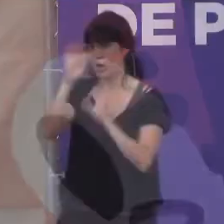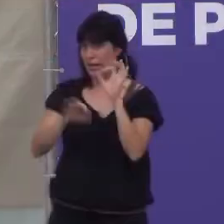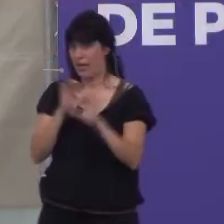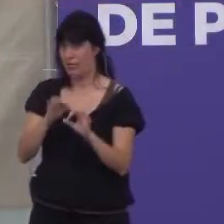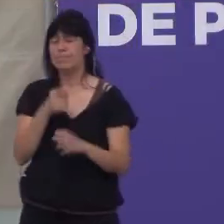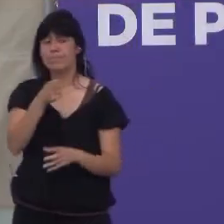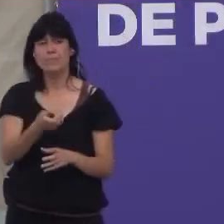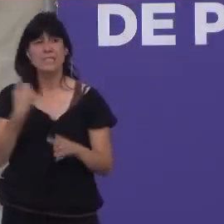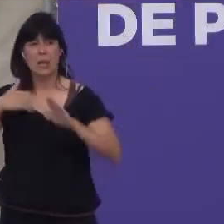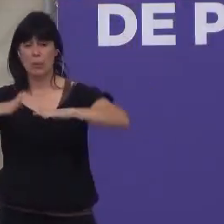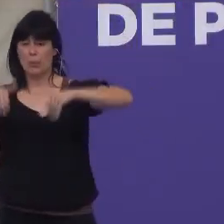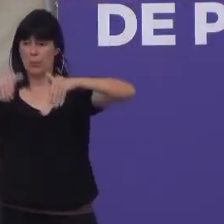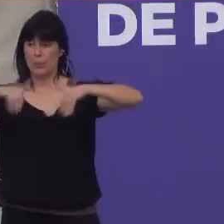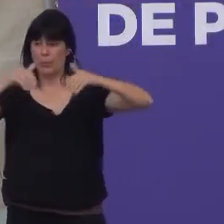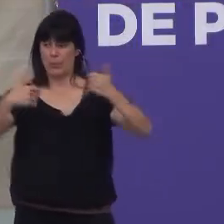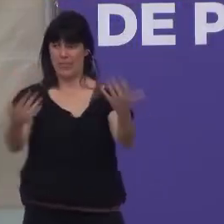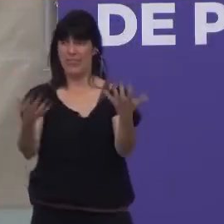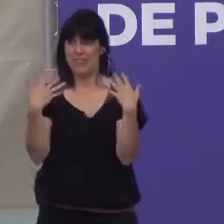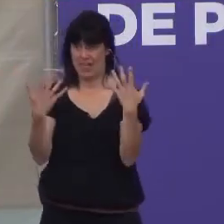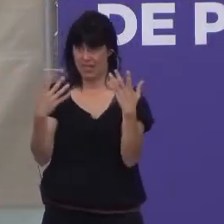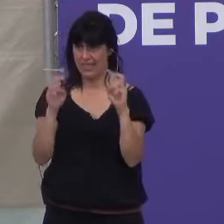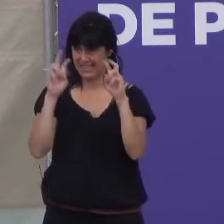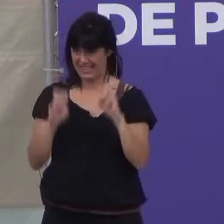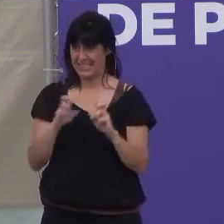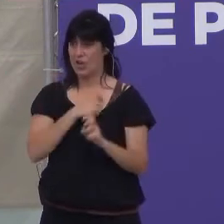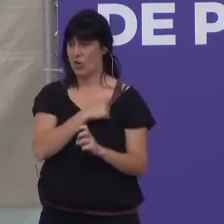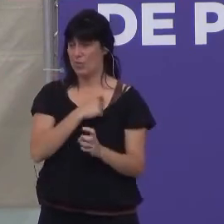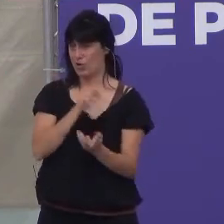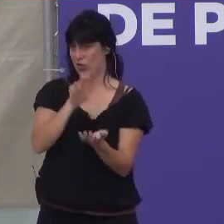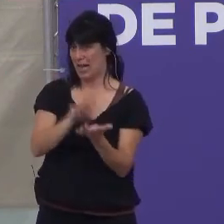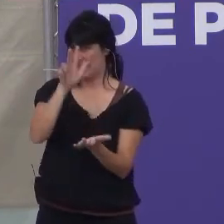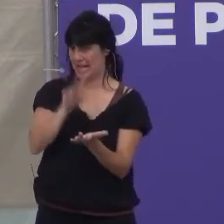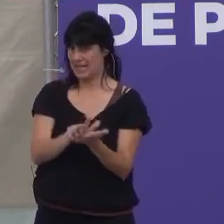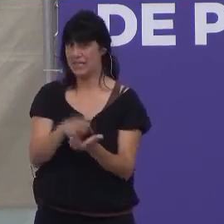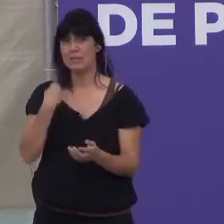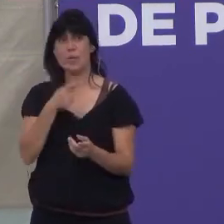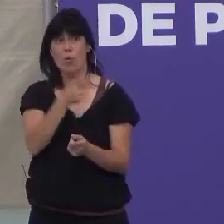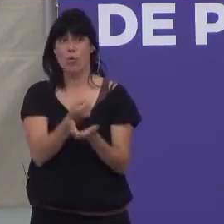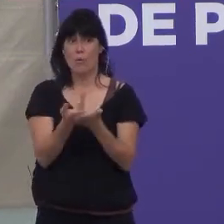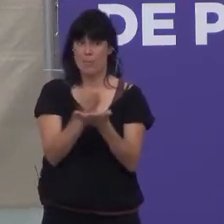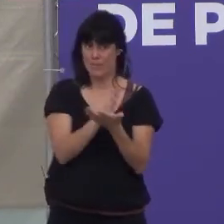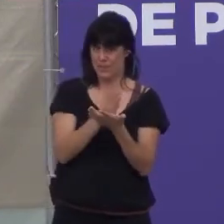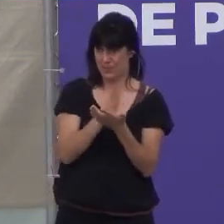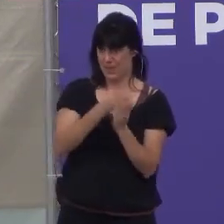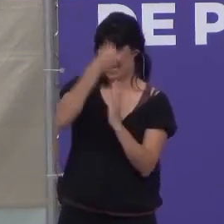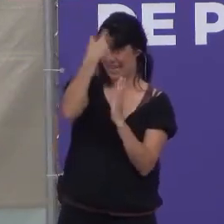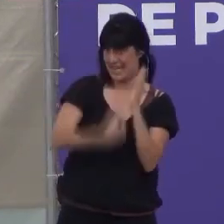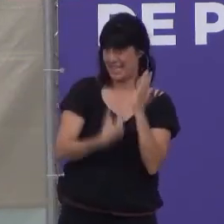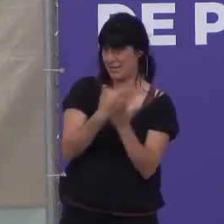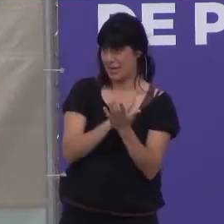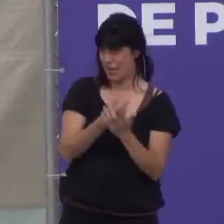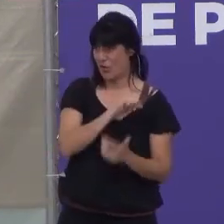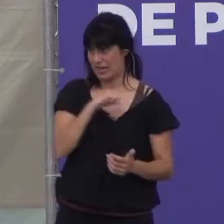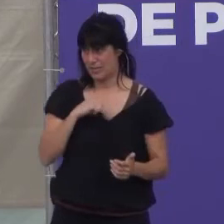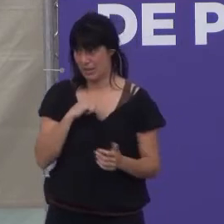se han presentado 10 candidaturas a la Comisión de Garantías, 4 de ellas dentro de la lista Mediación, Garantías e Independencia.